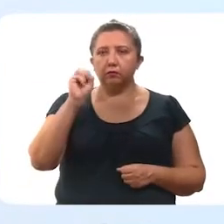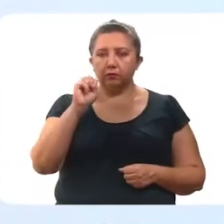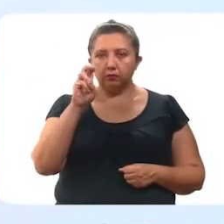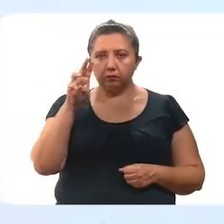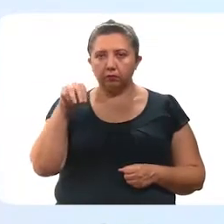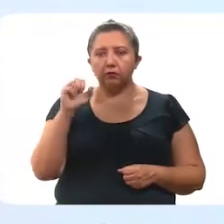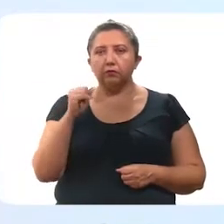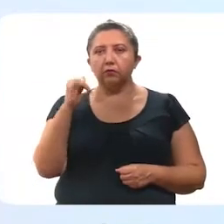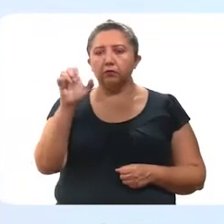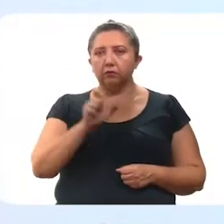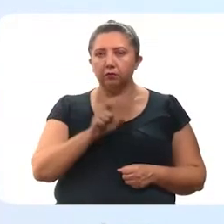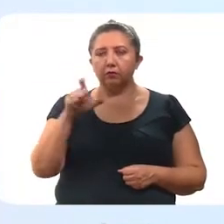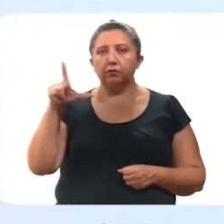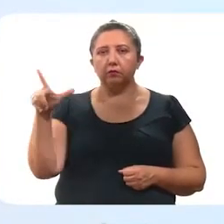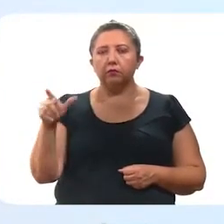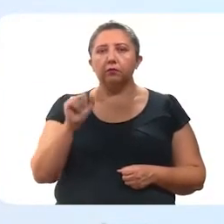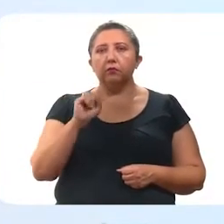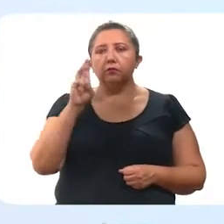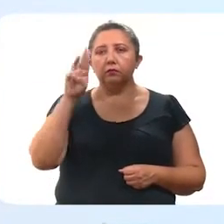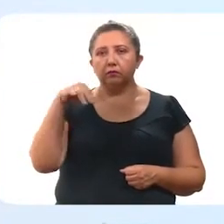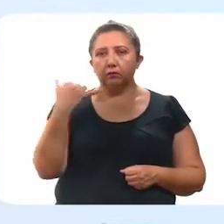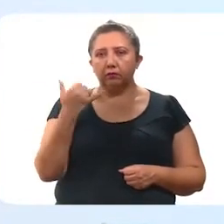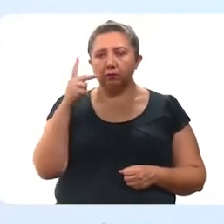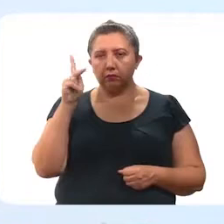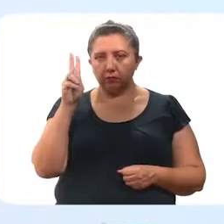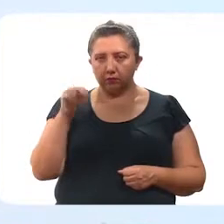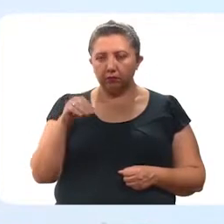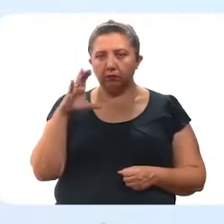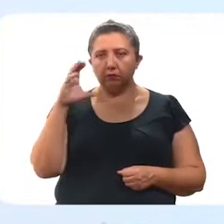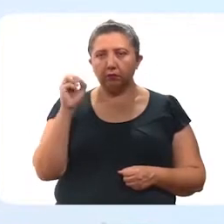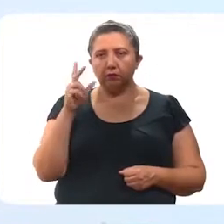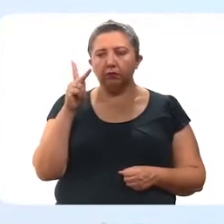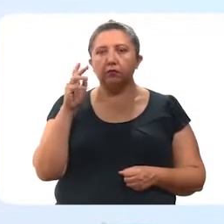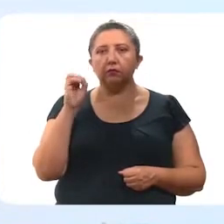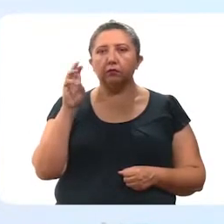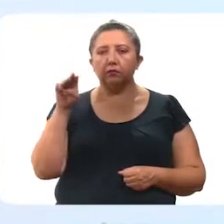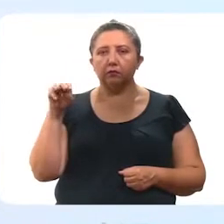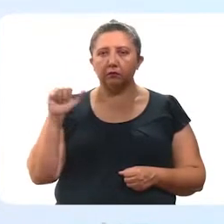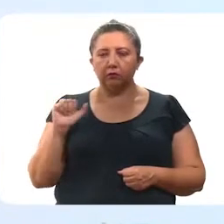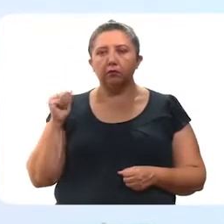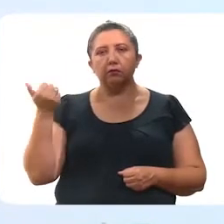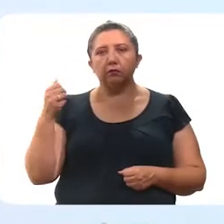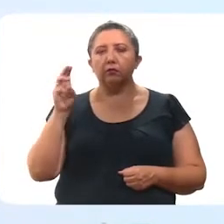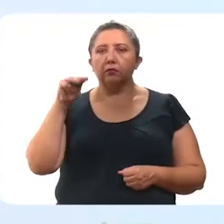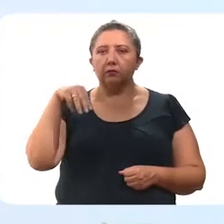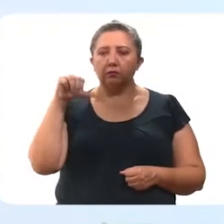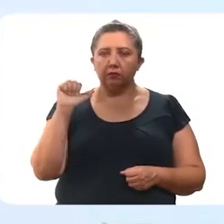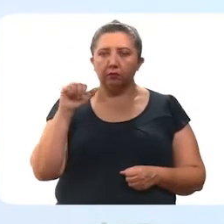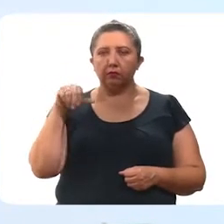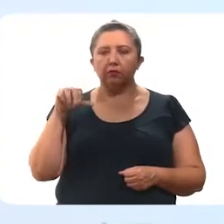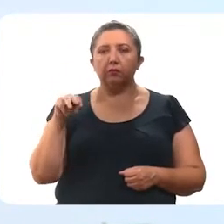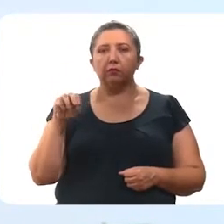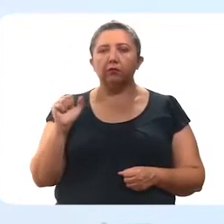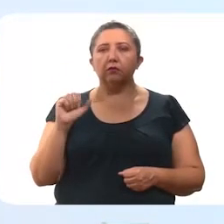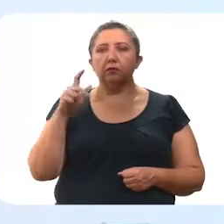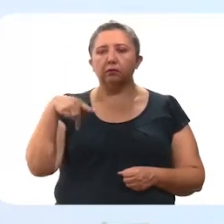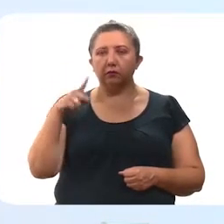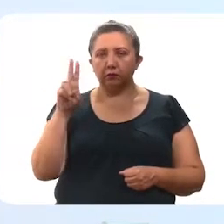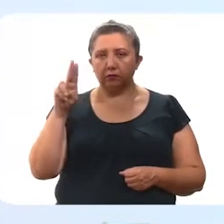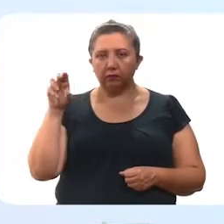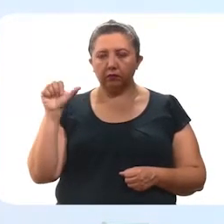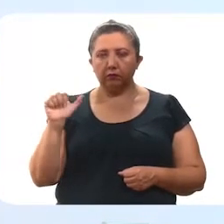Suma, Ixil, Sinanché, Mayapam, Copomá, Mama, Quintana Roo, Tepacán,